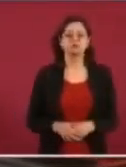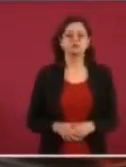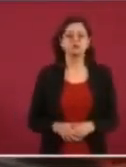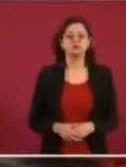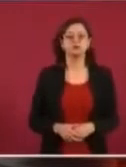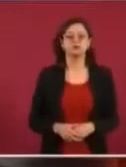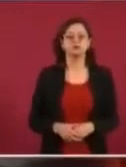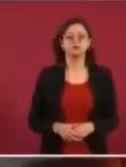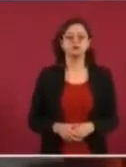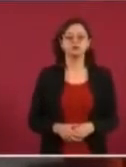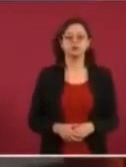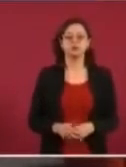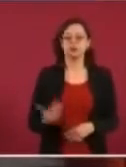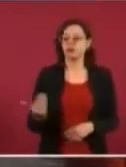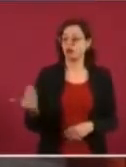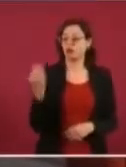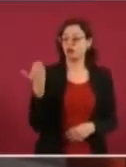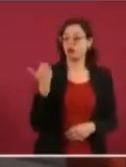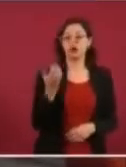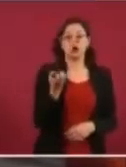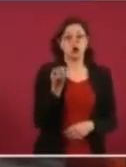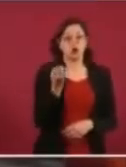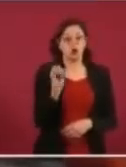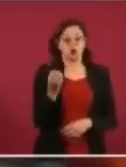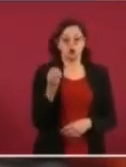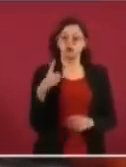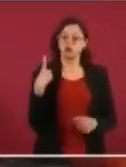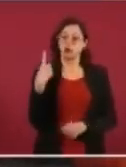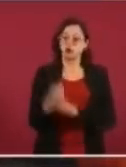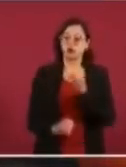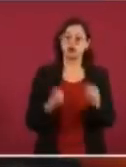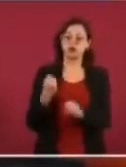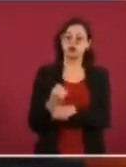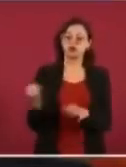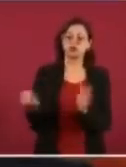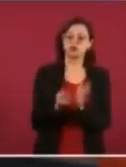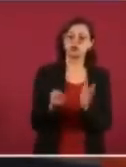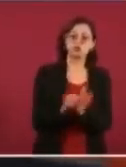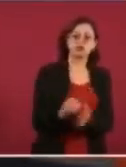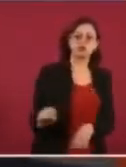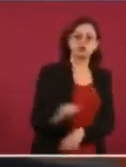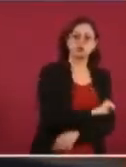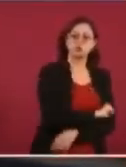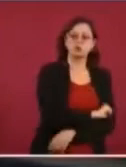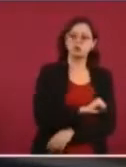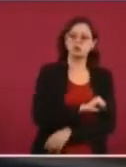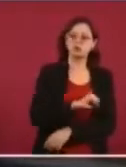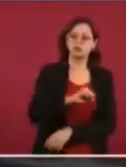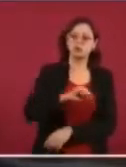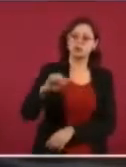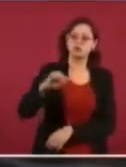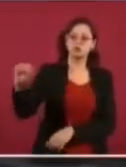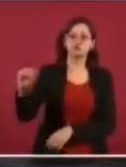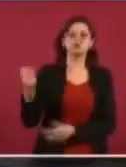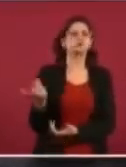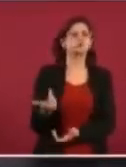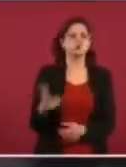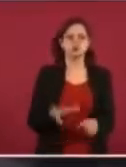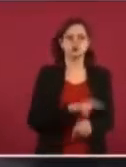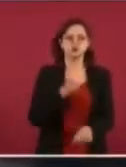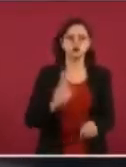En octubre, la inflación anual fue de